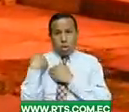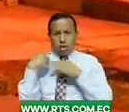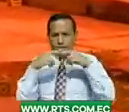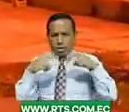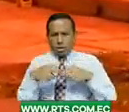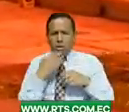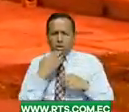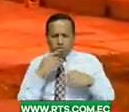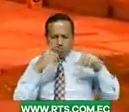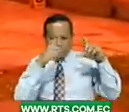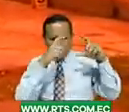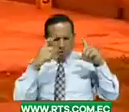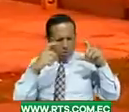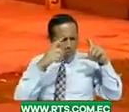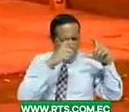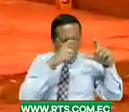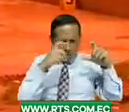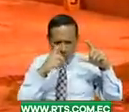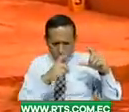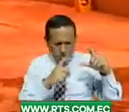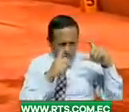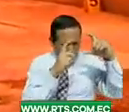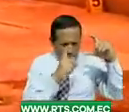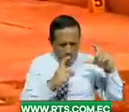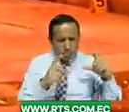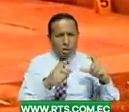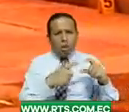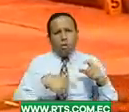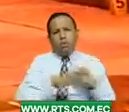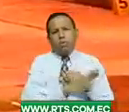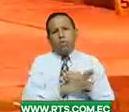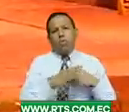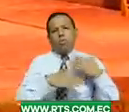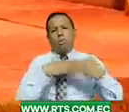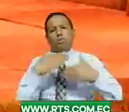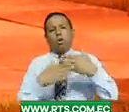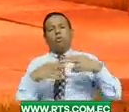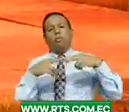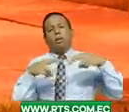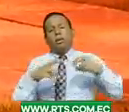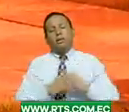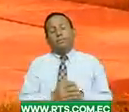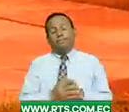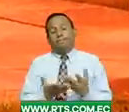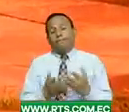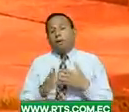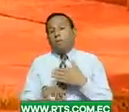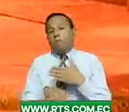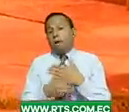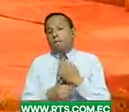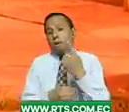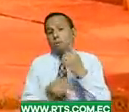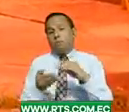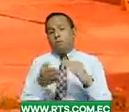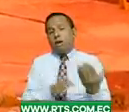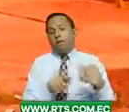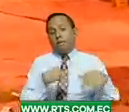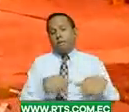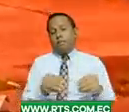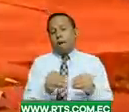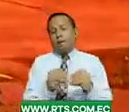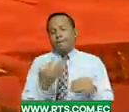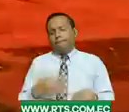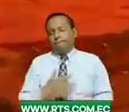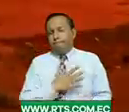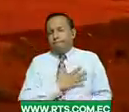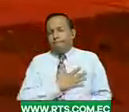investigativo. Un caso más, un hecho violento más que lamentablemente se registra en esta ciudad. Recapitulamos, es una persona, un adulto